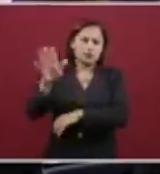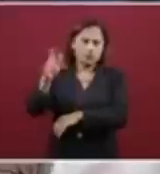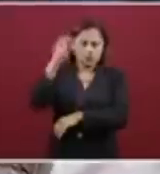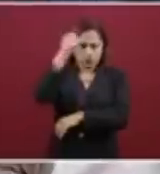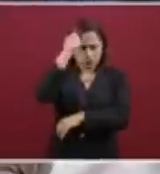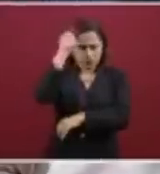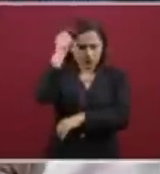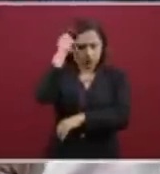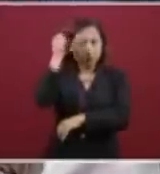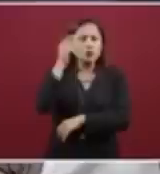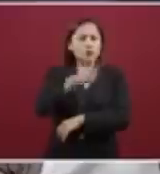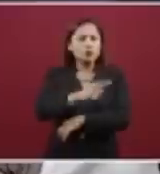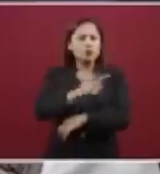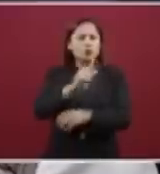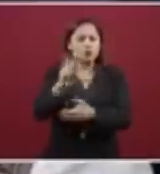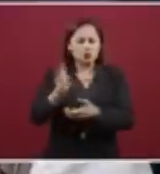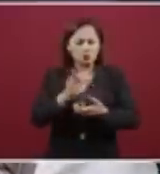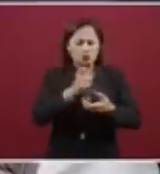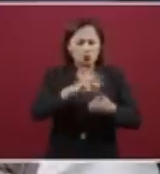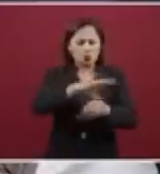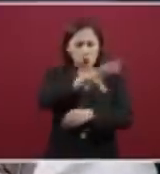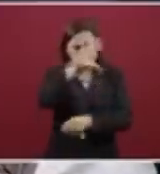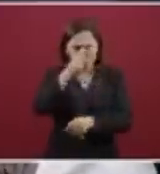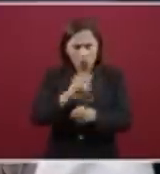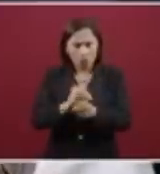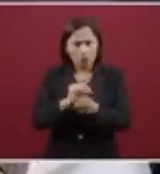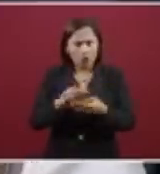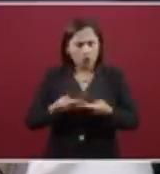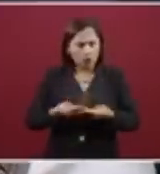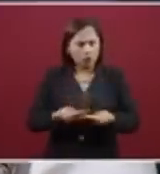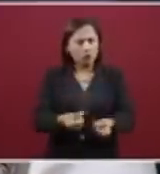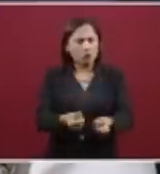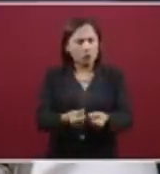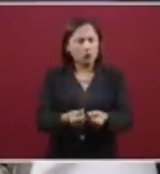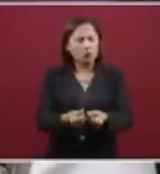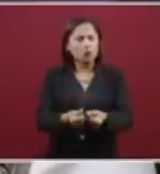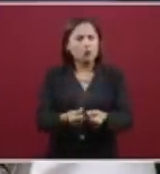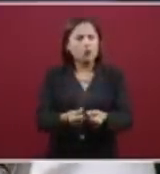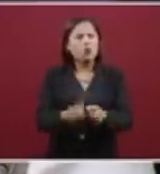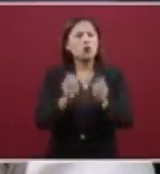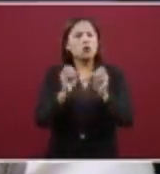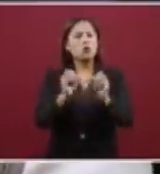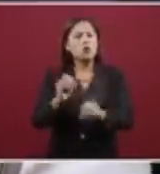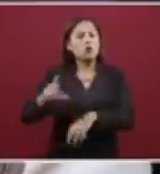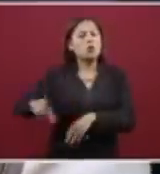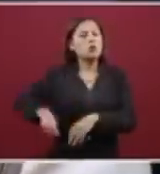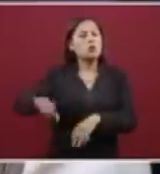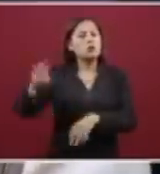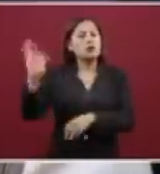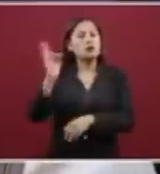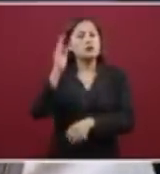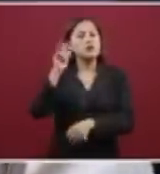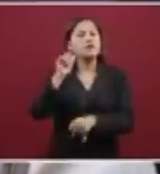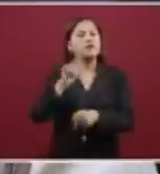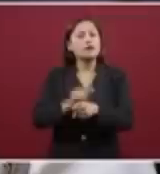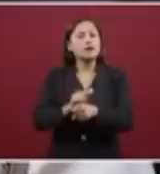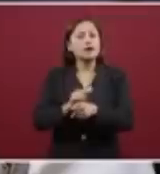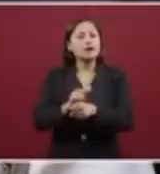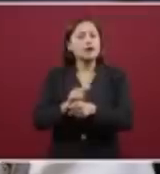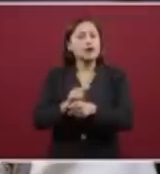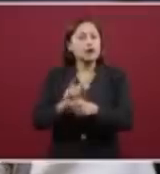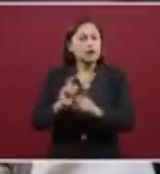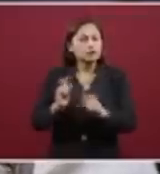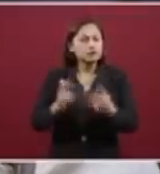términos netos de lo que iba a costar la obra se está hablando de lo que iba a erogar el gobierno federal porque hasta donde tenía entendido